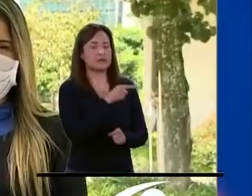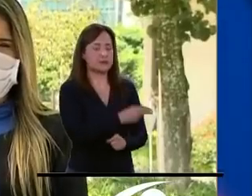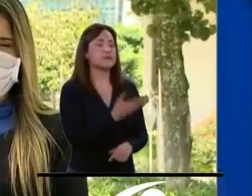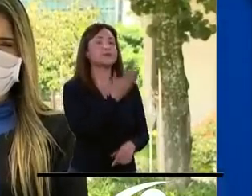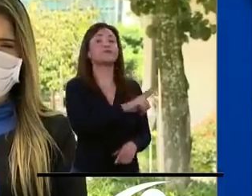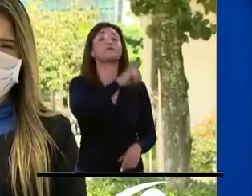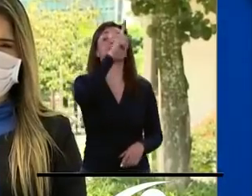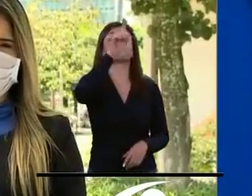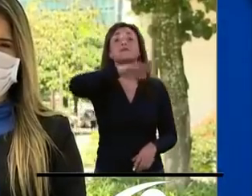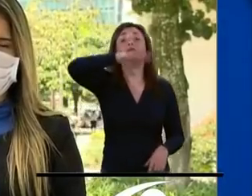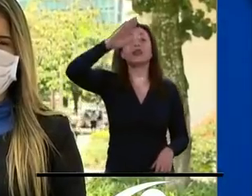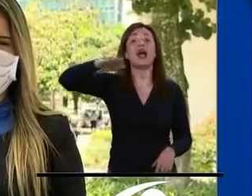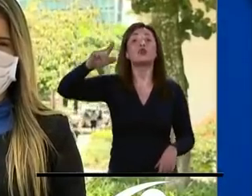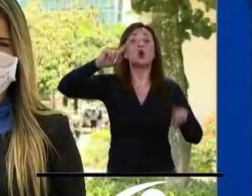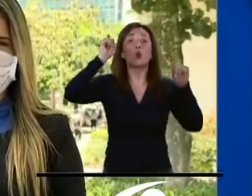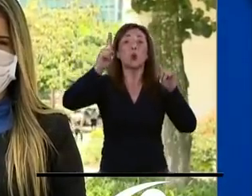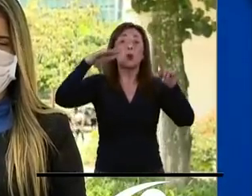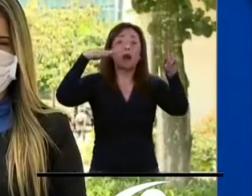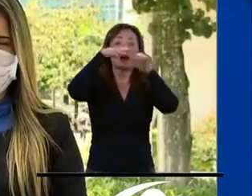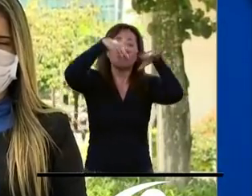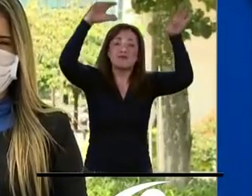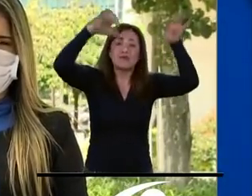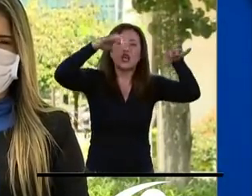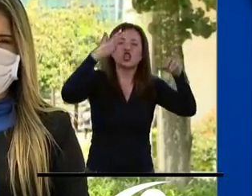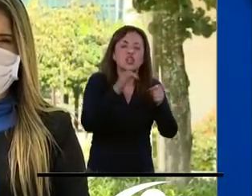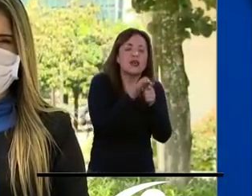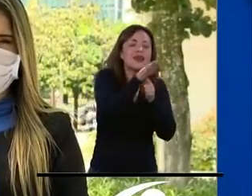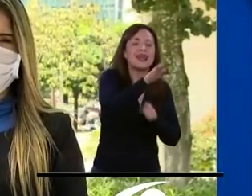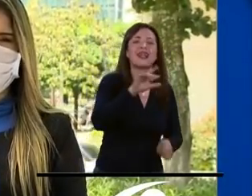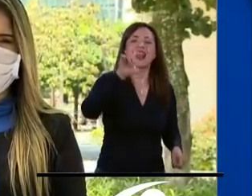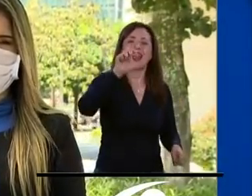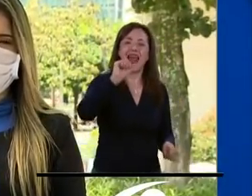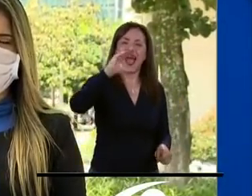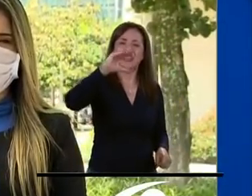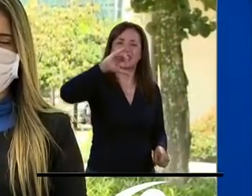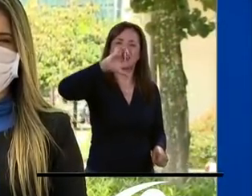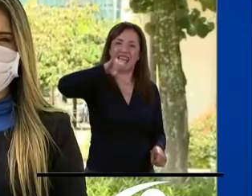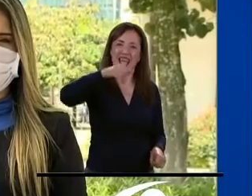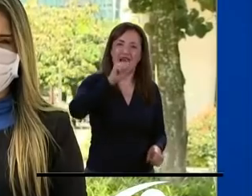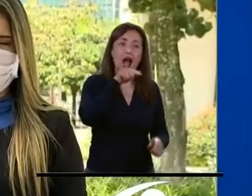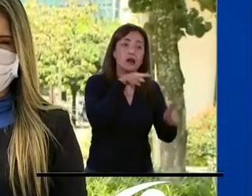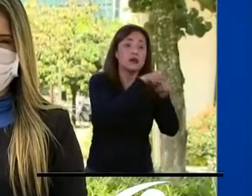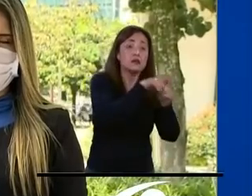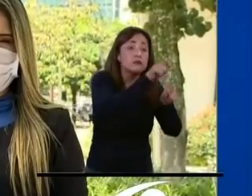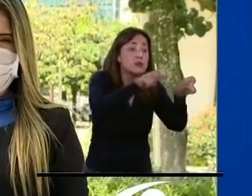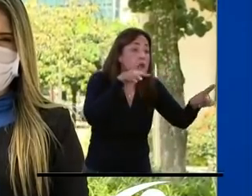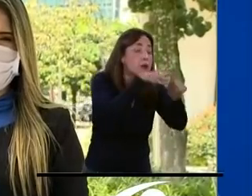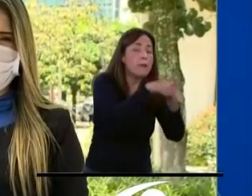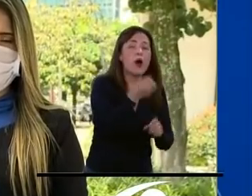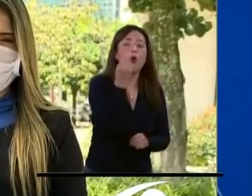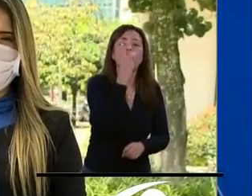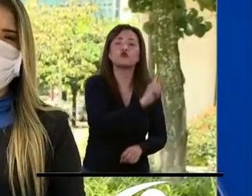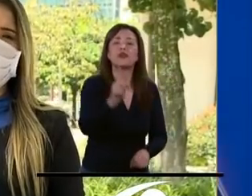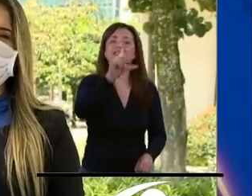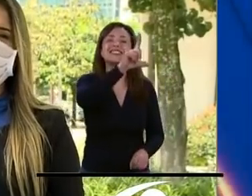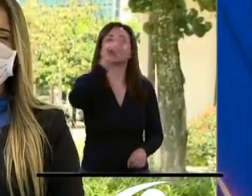En Antioquia, las lluvias registradas en el municipio de La Ceja dejaron más de 100 afectados. Catalina Botero, ¿qué fue lo que pasó?